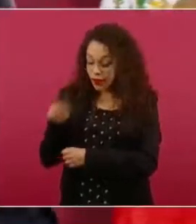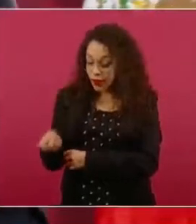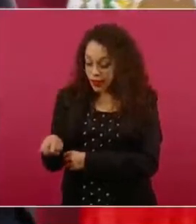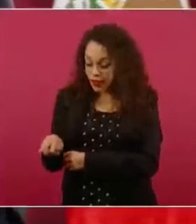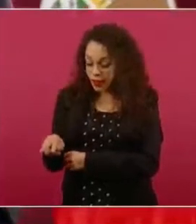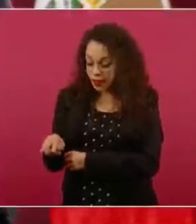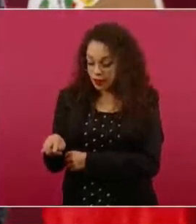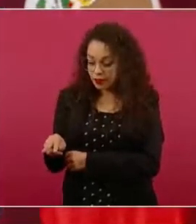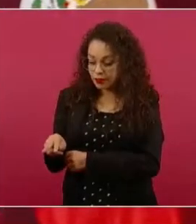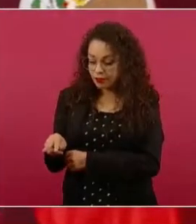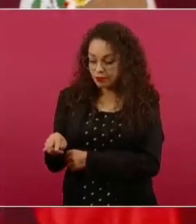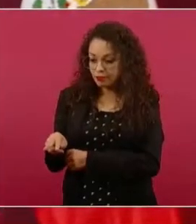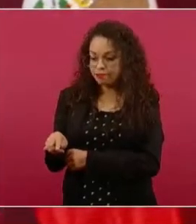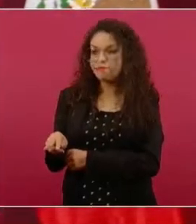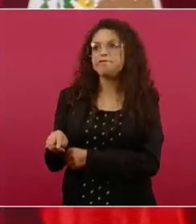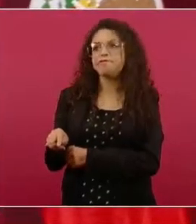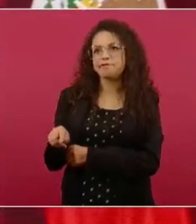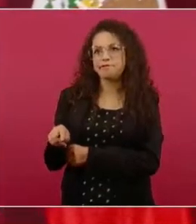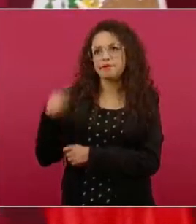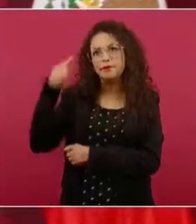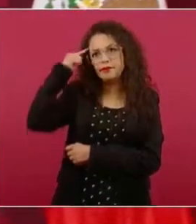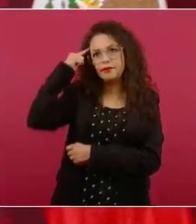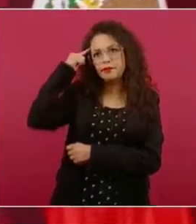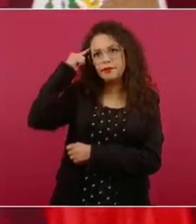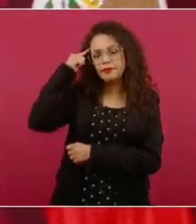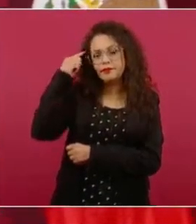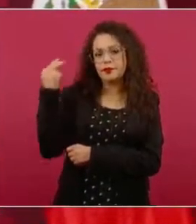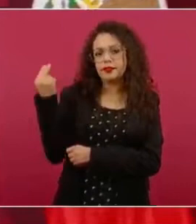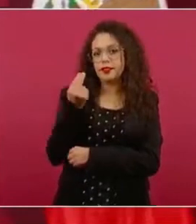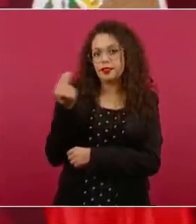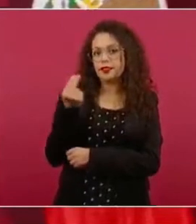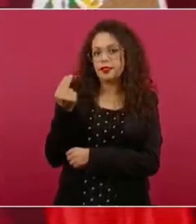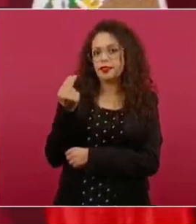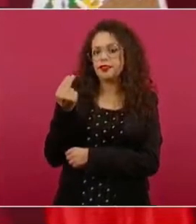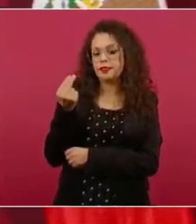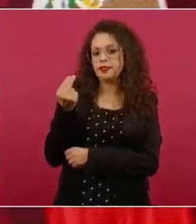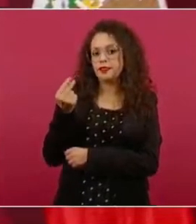de que hay que hacer el bien sin mirar a quién.